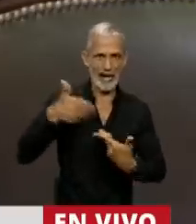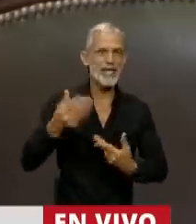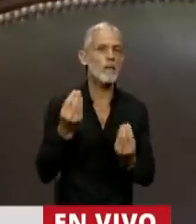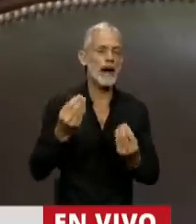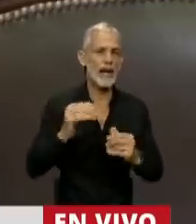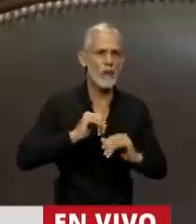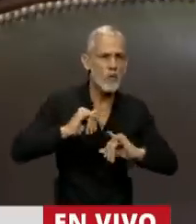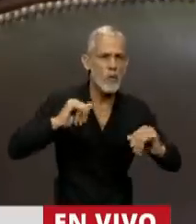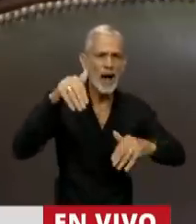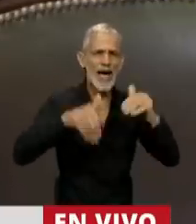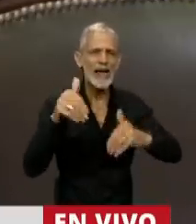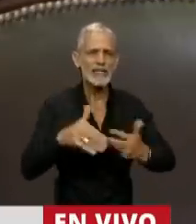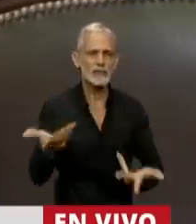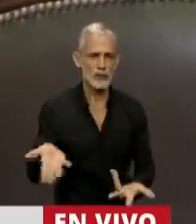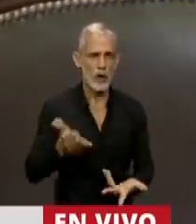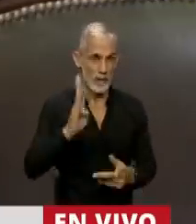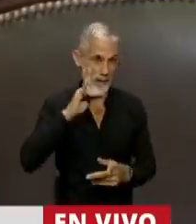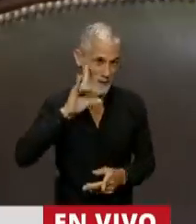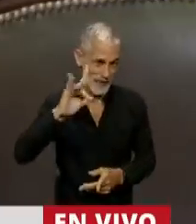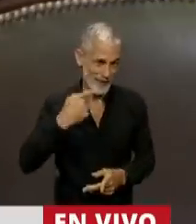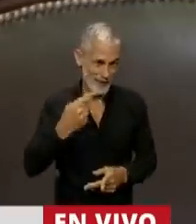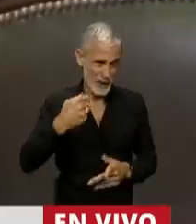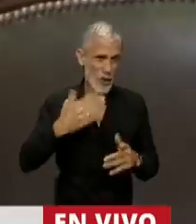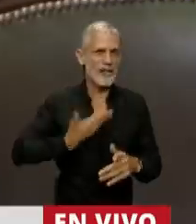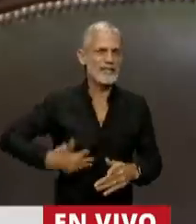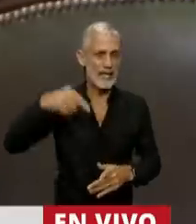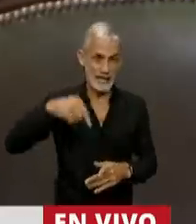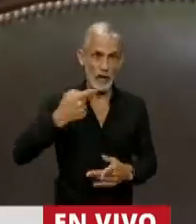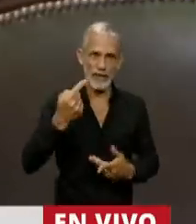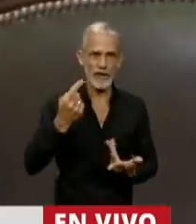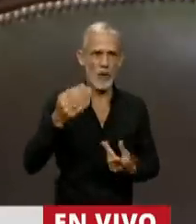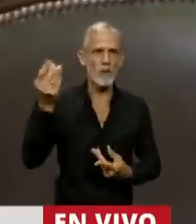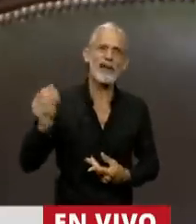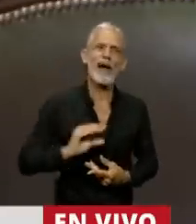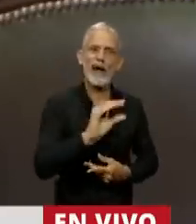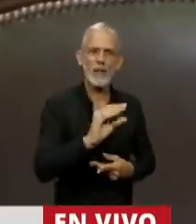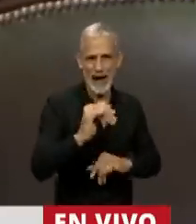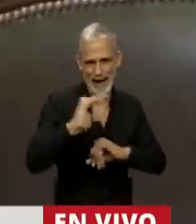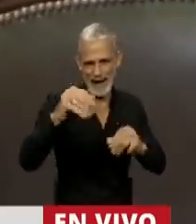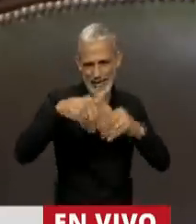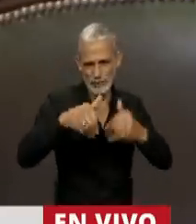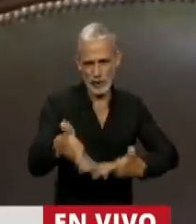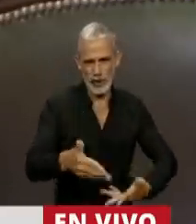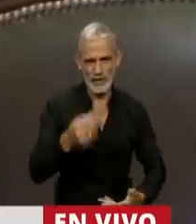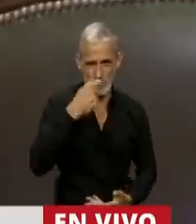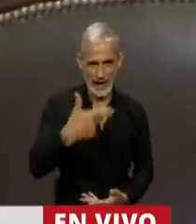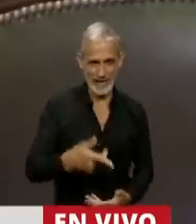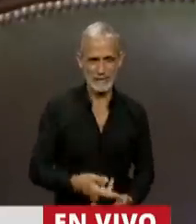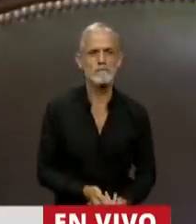elección, según el actual presidente del BID. Pero bueno, en esta situación que se empieza a